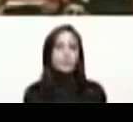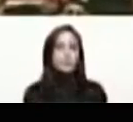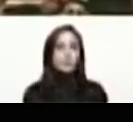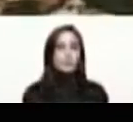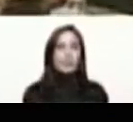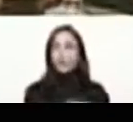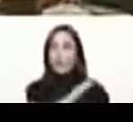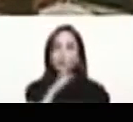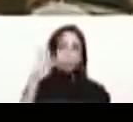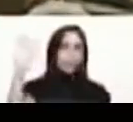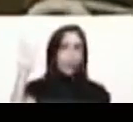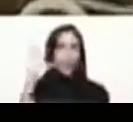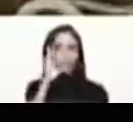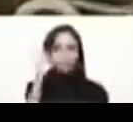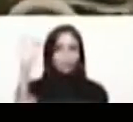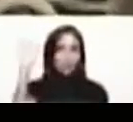¡Lo juro!